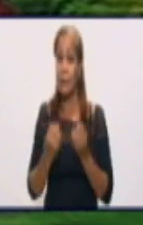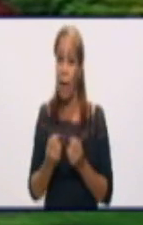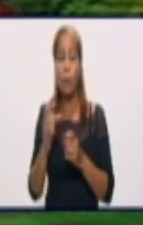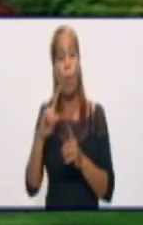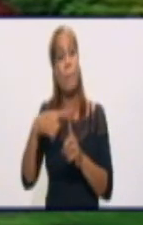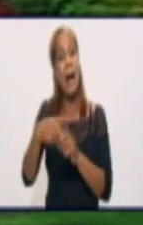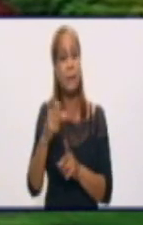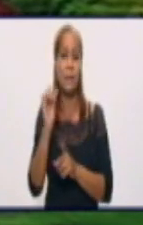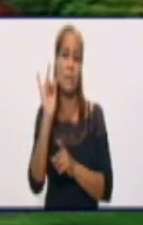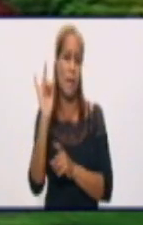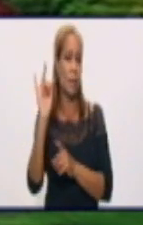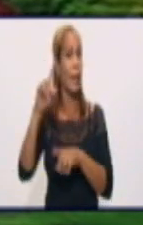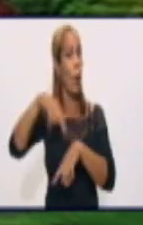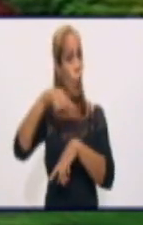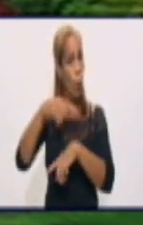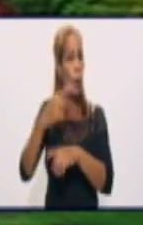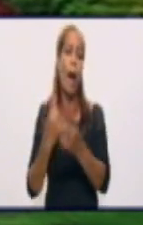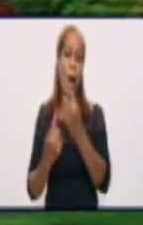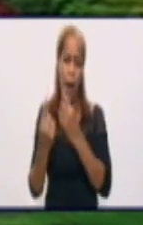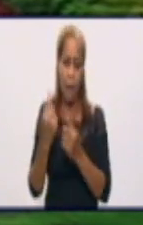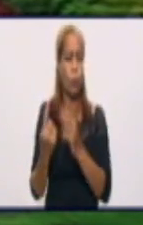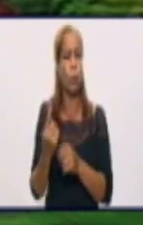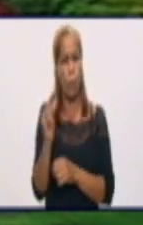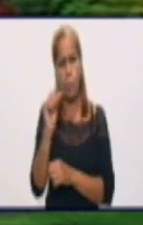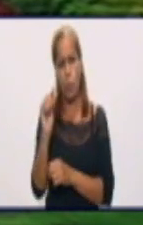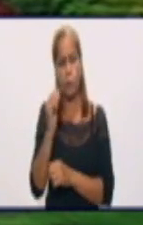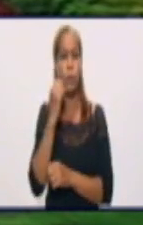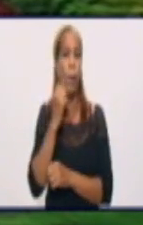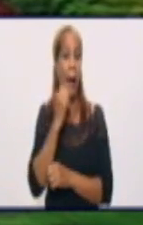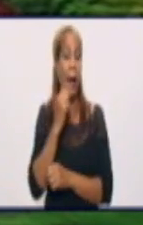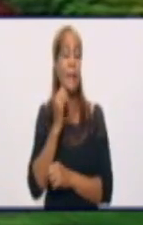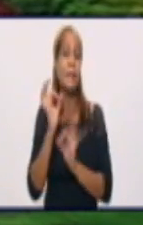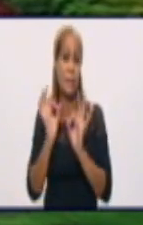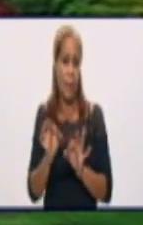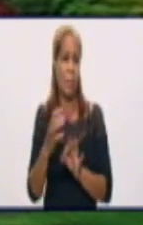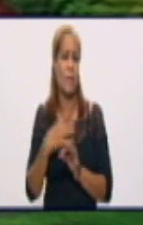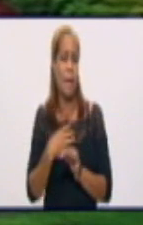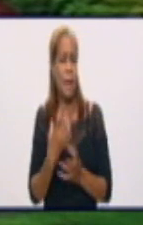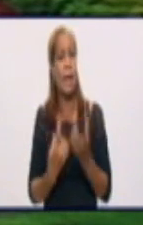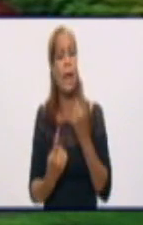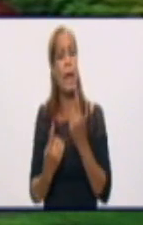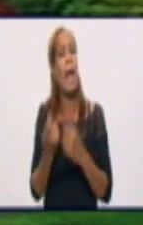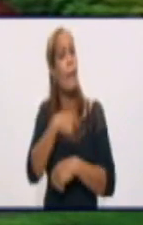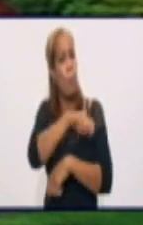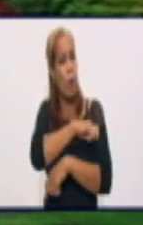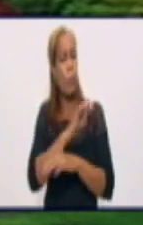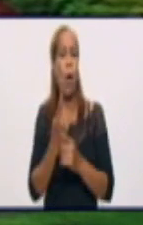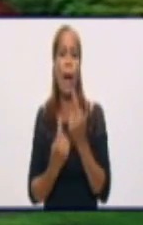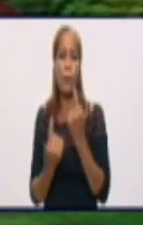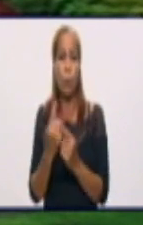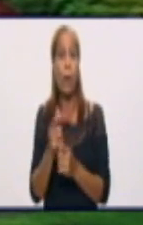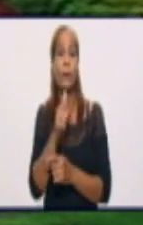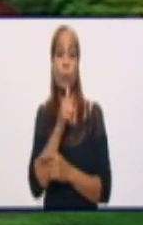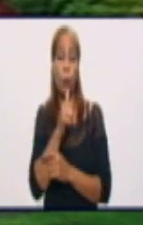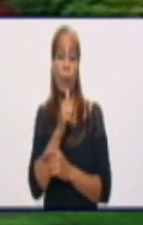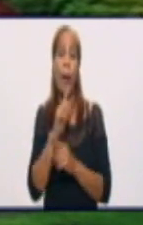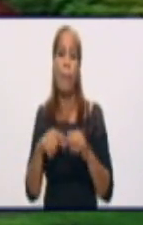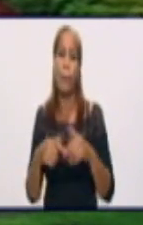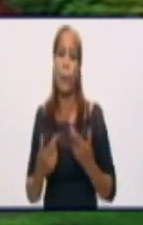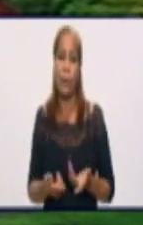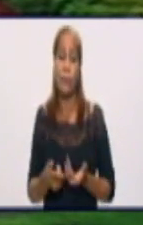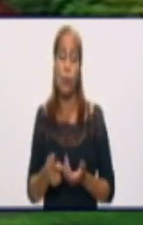poco más y siempre esto trae genera un grupo de comentarios y de incomodidad en la población y por eso nosotros nos